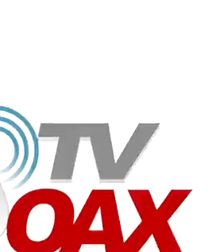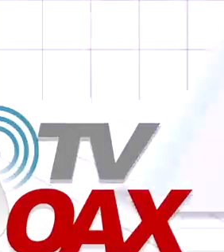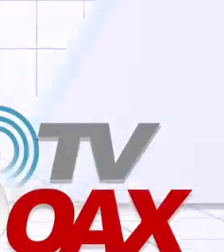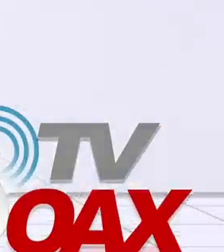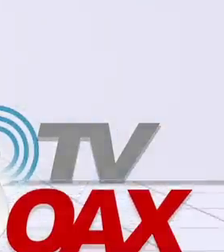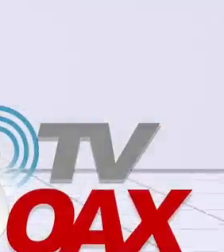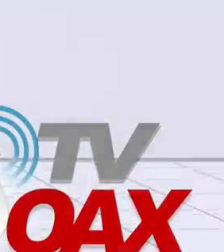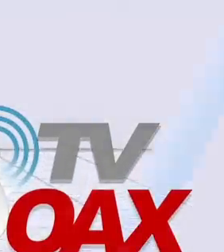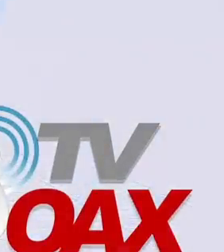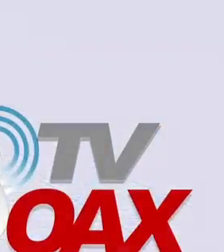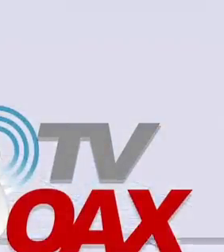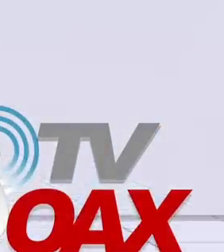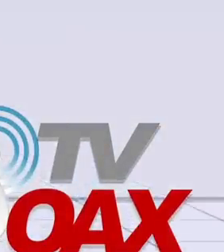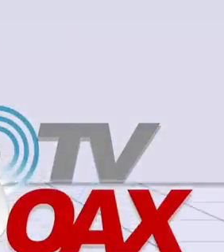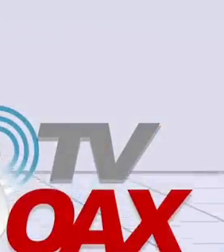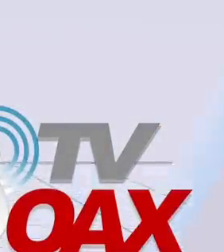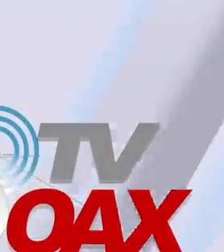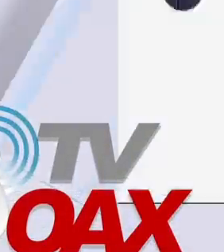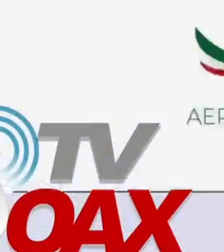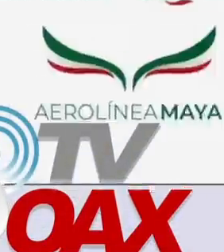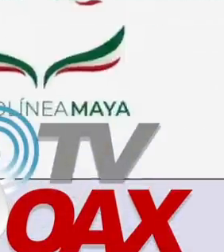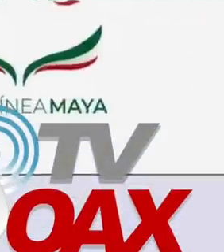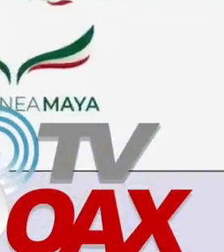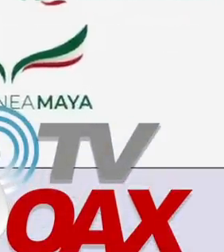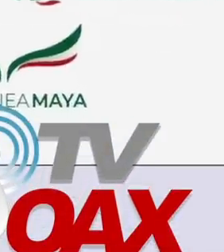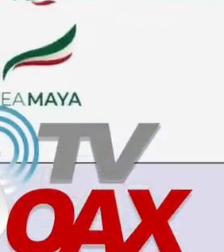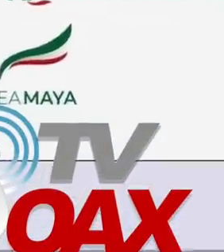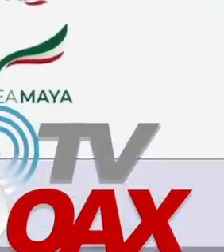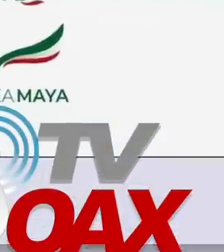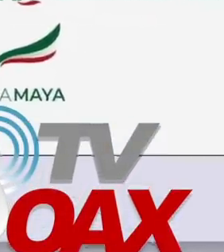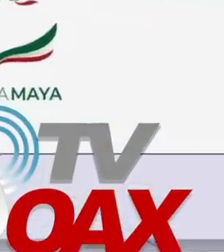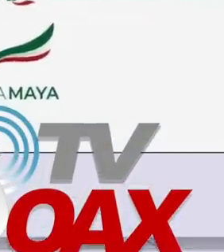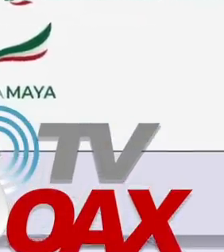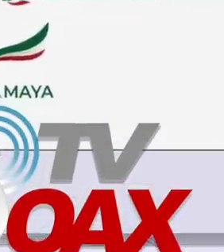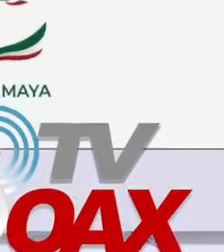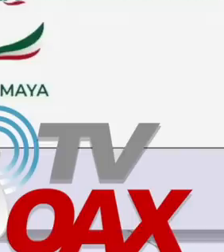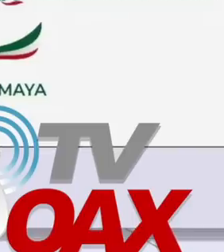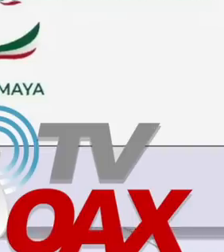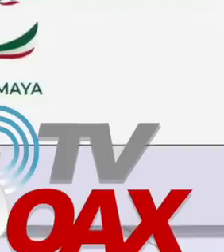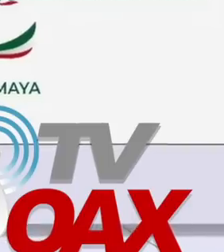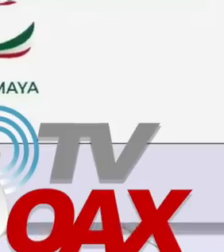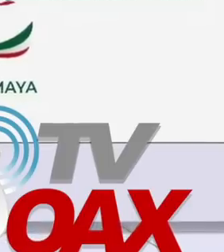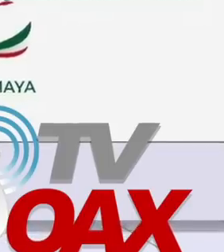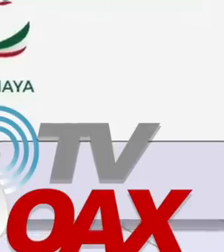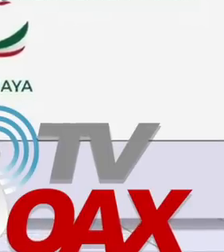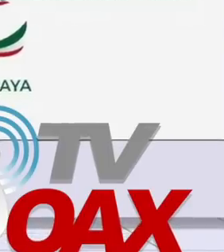fueron a registrarla y ya estaba, ya la habíamos registrado nosotros.